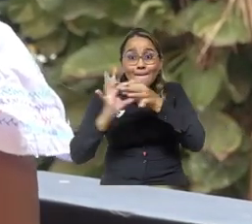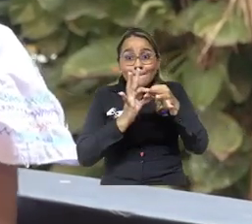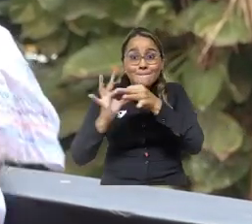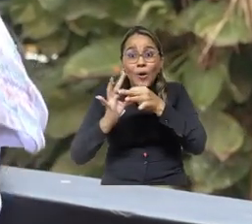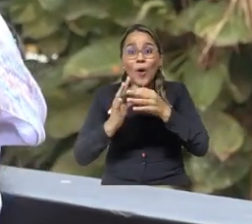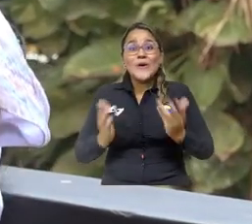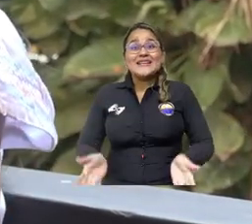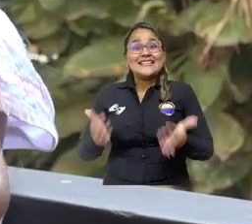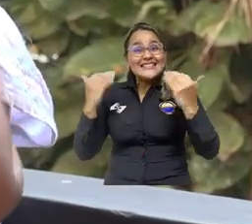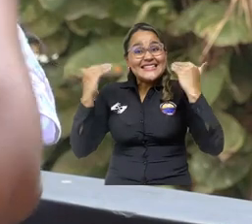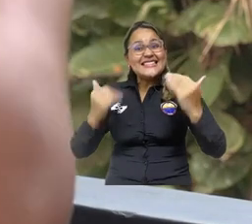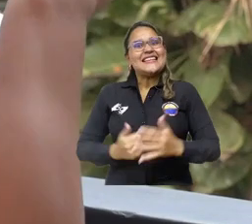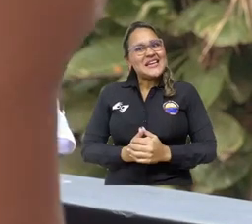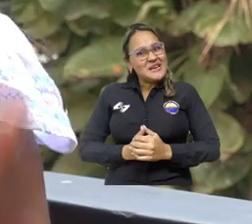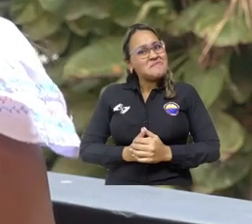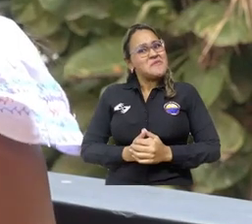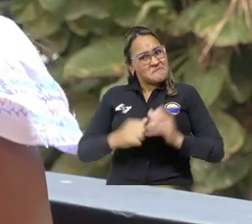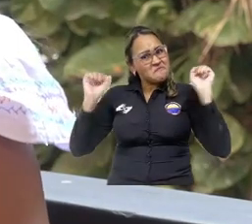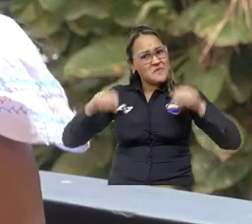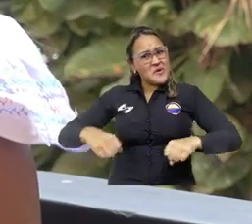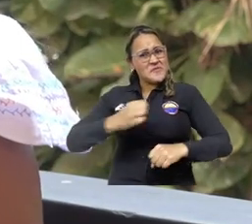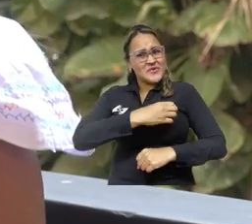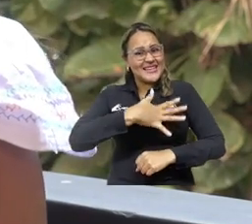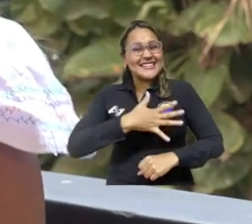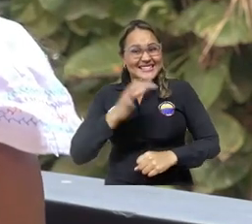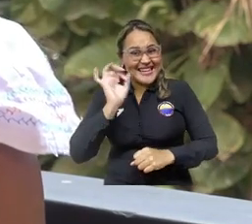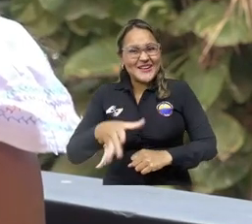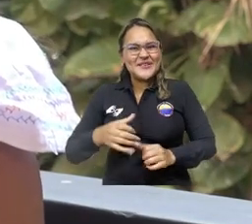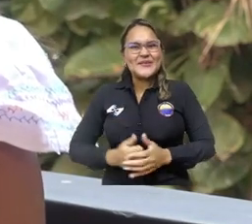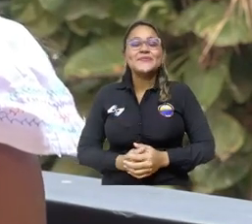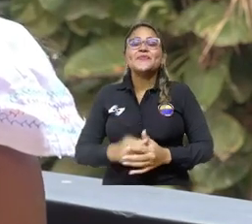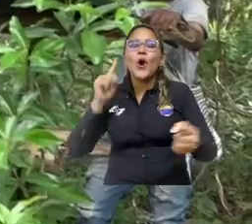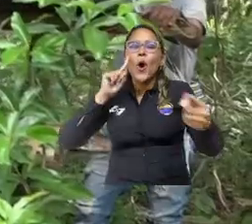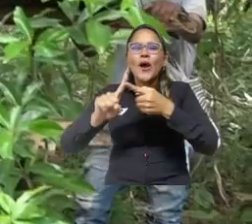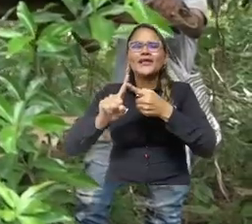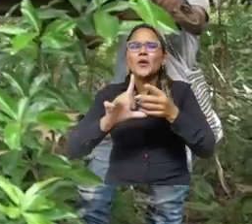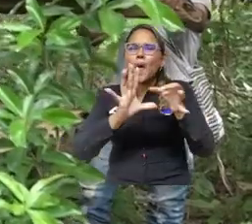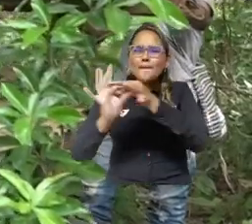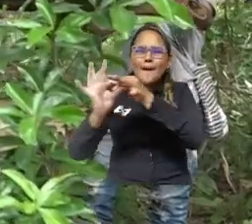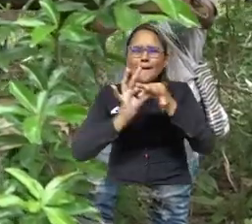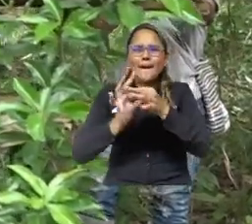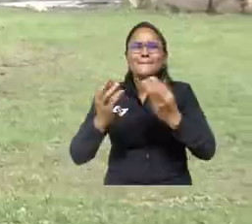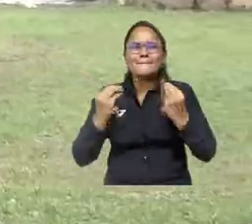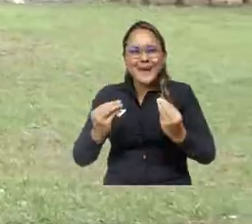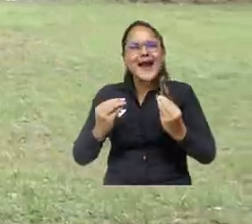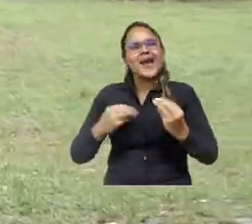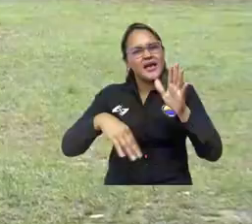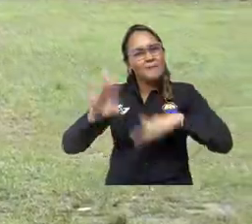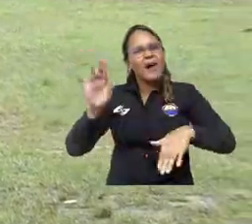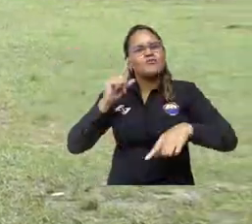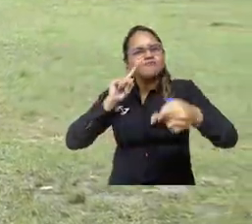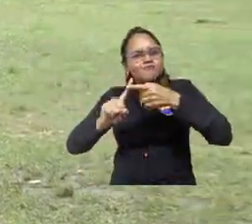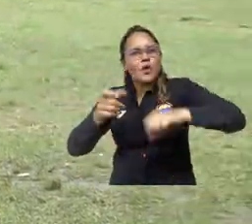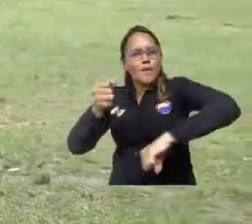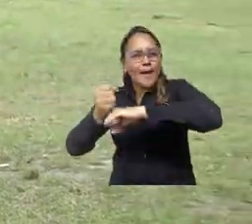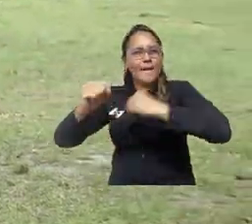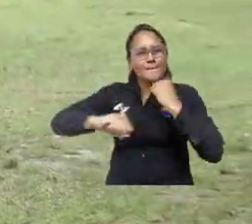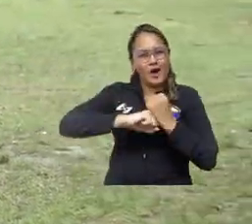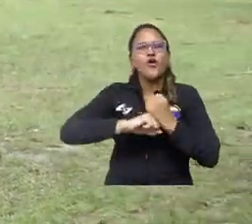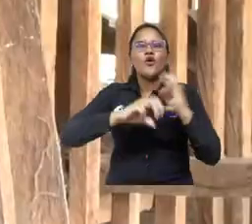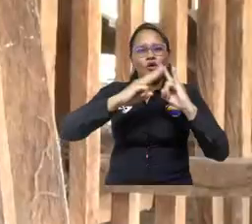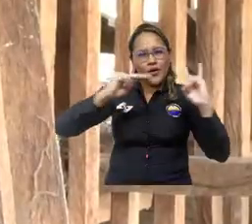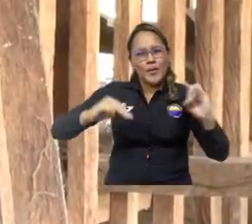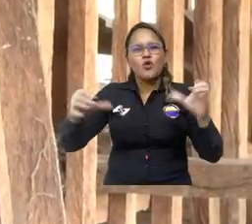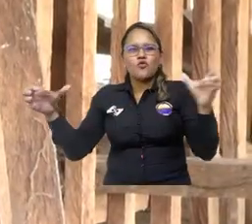no pueden, pero con esta alianza va a haber muchas oportunidades. El propósito de esta alianza es estructurar las condiciones